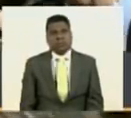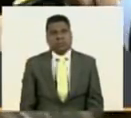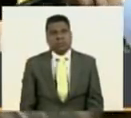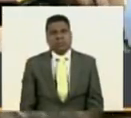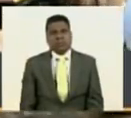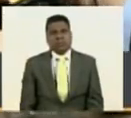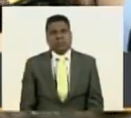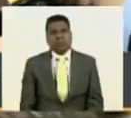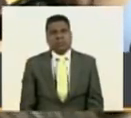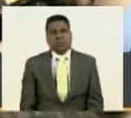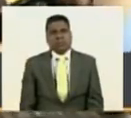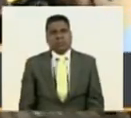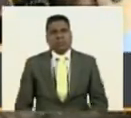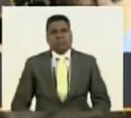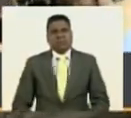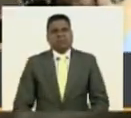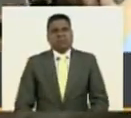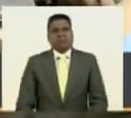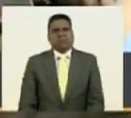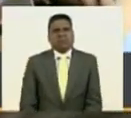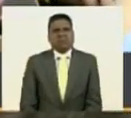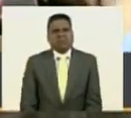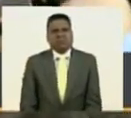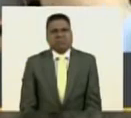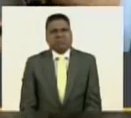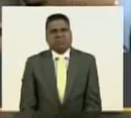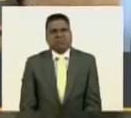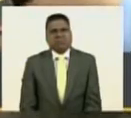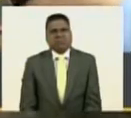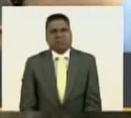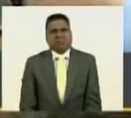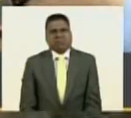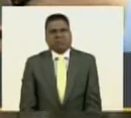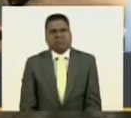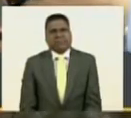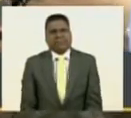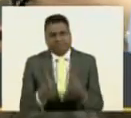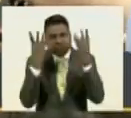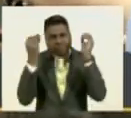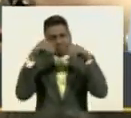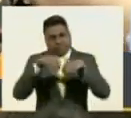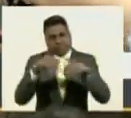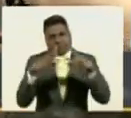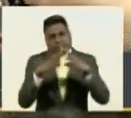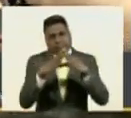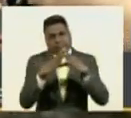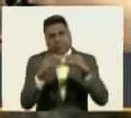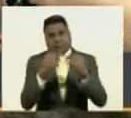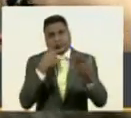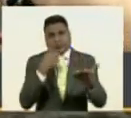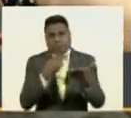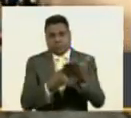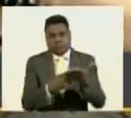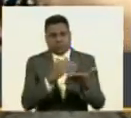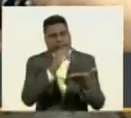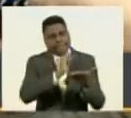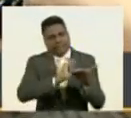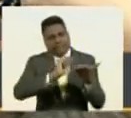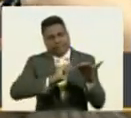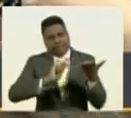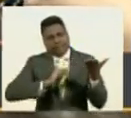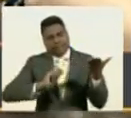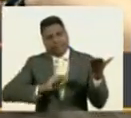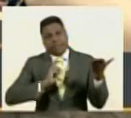serán votadas para ser aprobadas por el pueblo o dependerá de lo que diga esa Asamblea Constituyente? De acuerdo a lo que está plasmado en las actas de debate